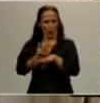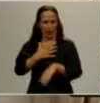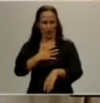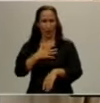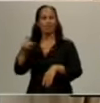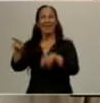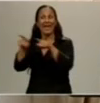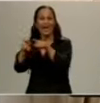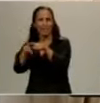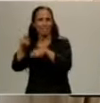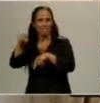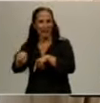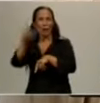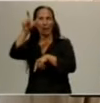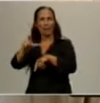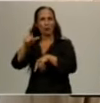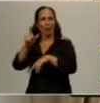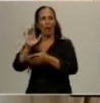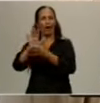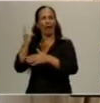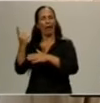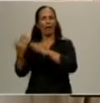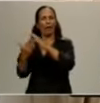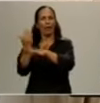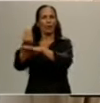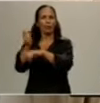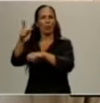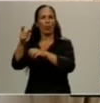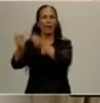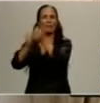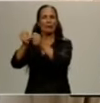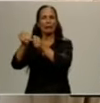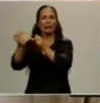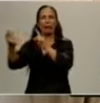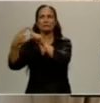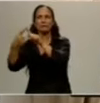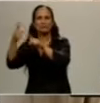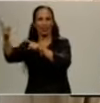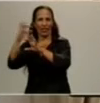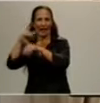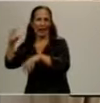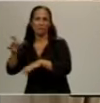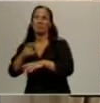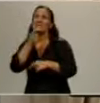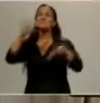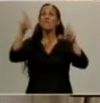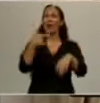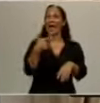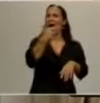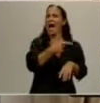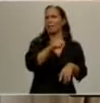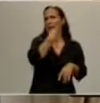hermano de un importante ejecutivo de las empresas vinculadas al grupo Clarín, hubiera sido